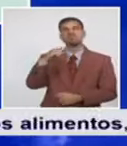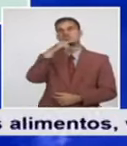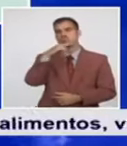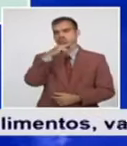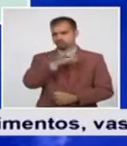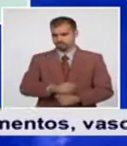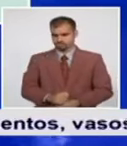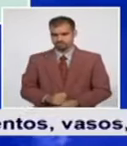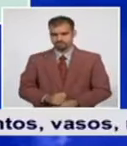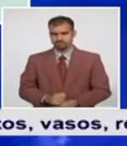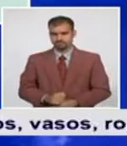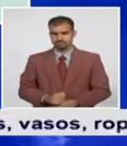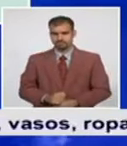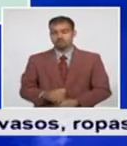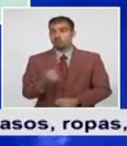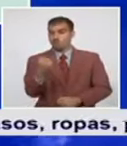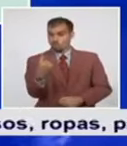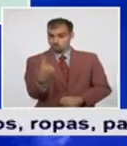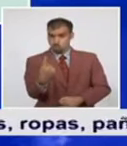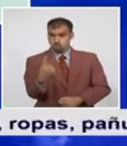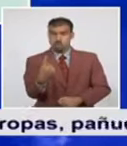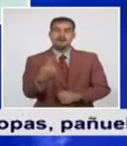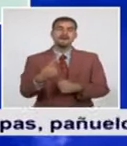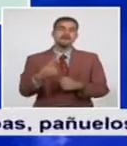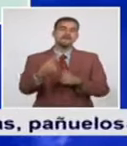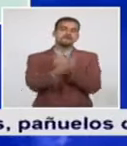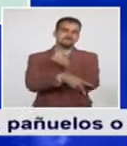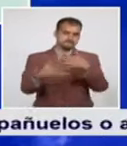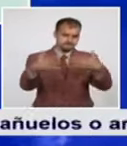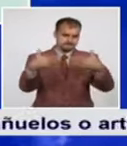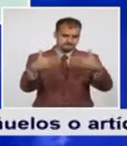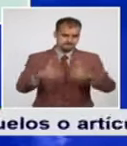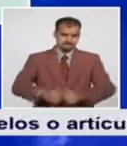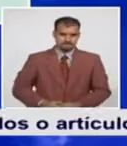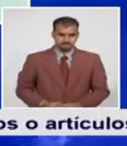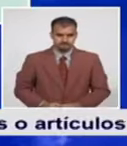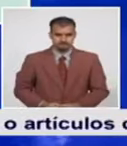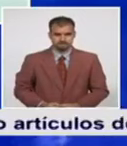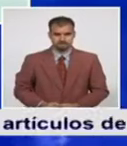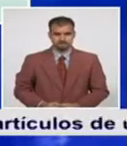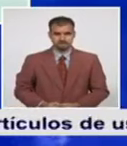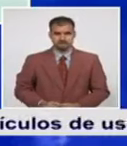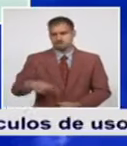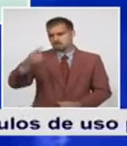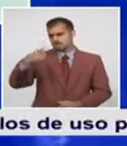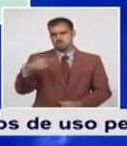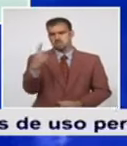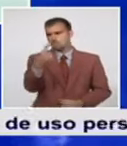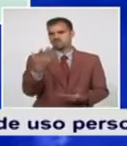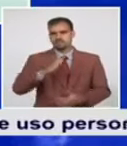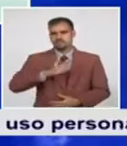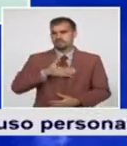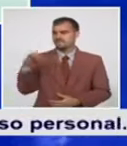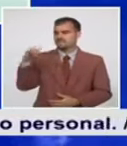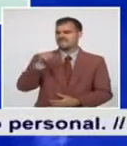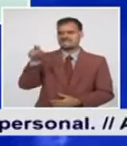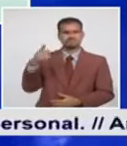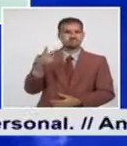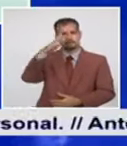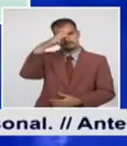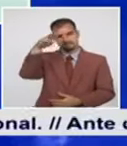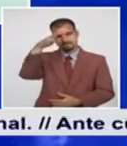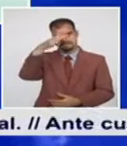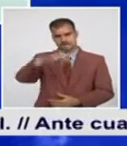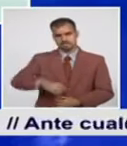Panamá, uno de Rusia y uno de Panamá. Y se diagnostica un extranjero mexicano procedente de Colombia.